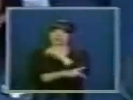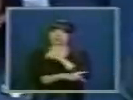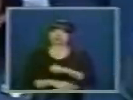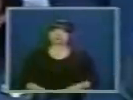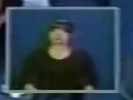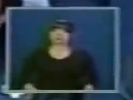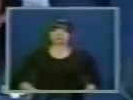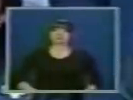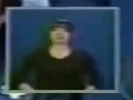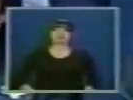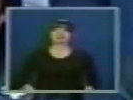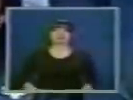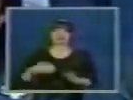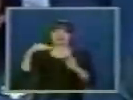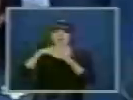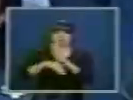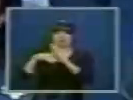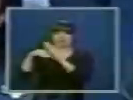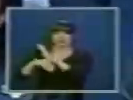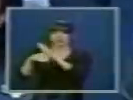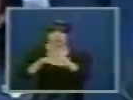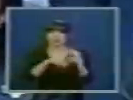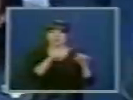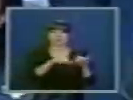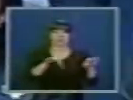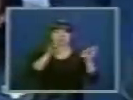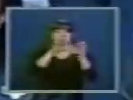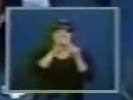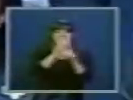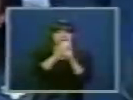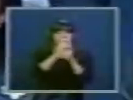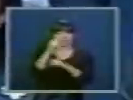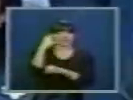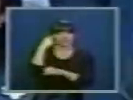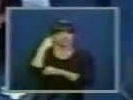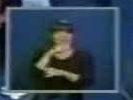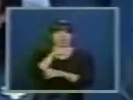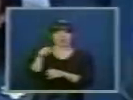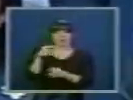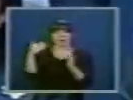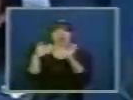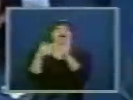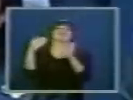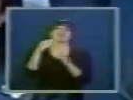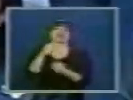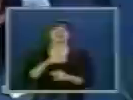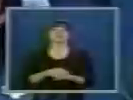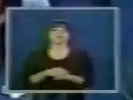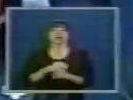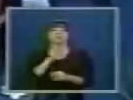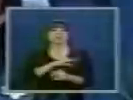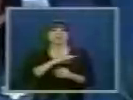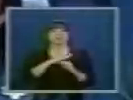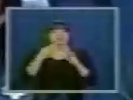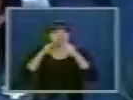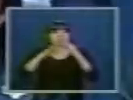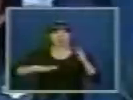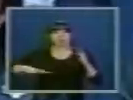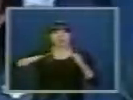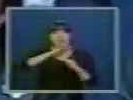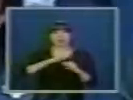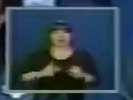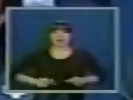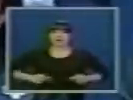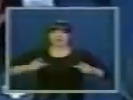La postración en que están sumidas importantes instituciones del Estado atenta directamente contra el bienestar colectivo. La